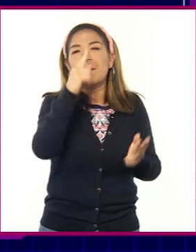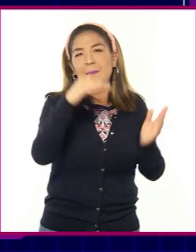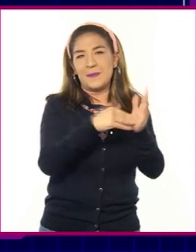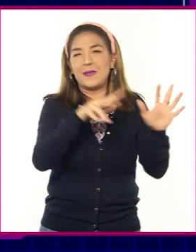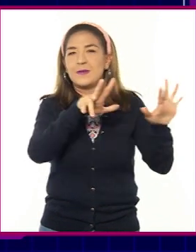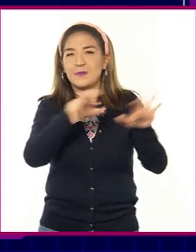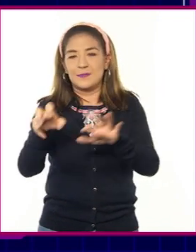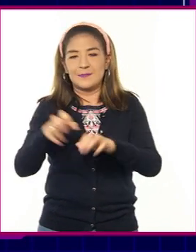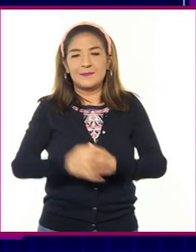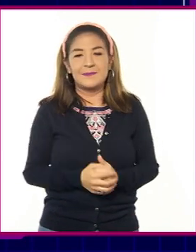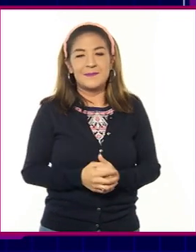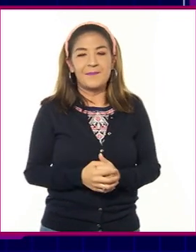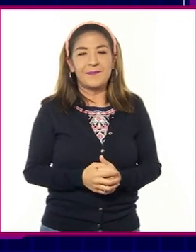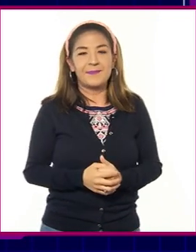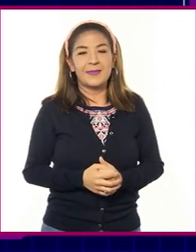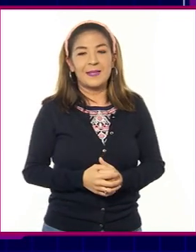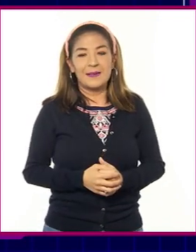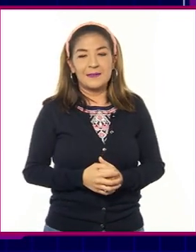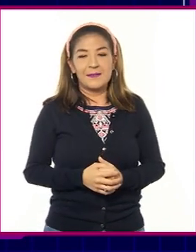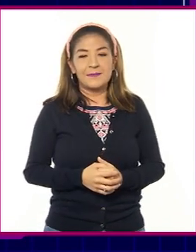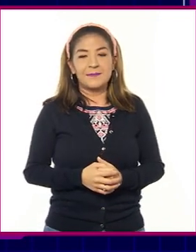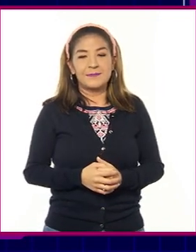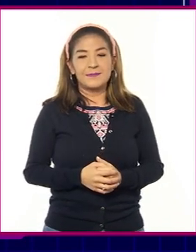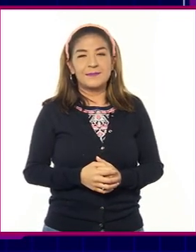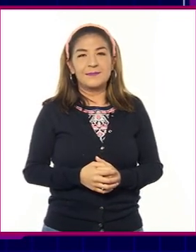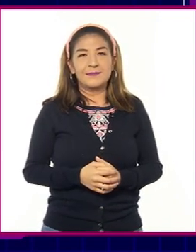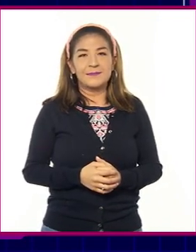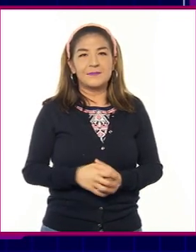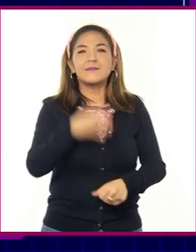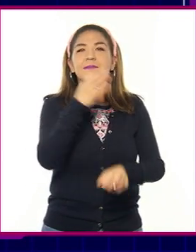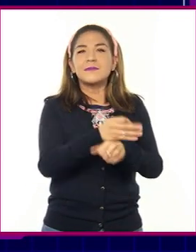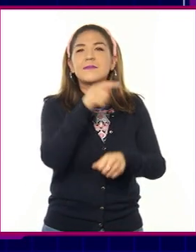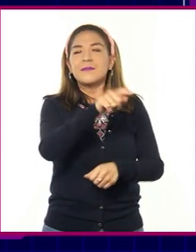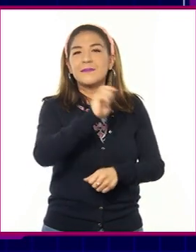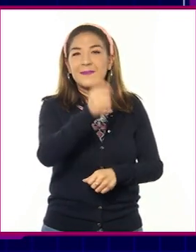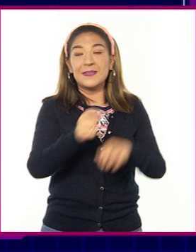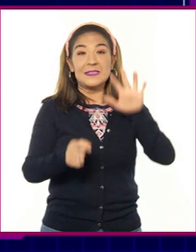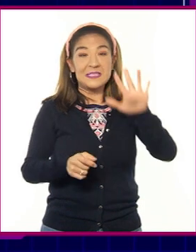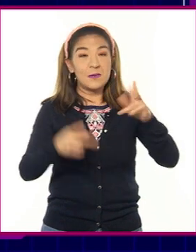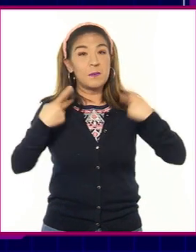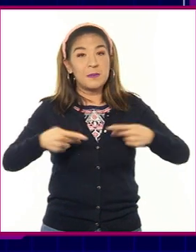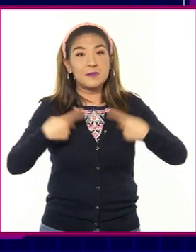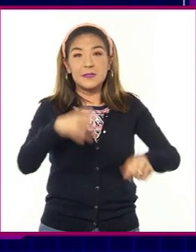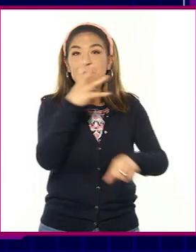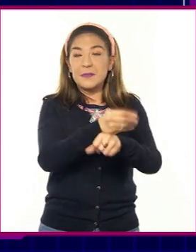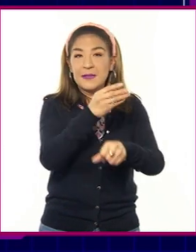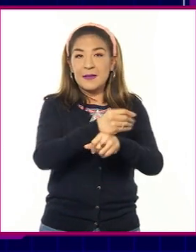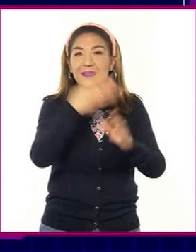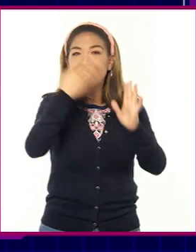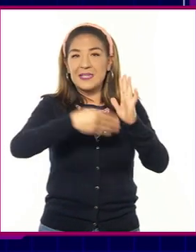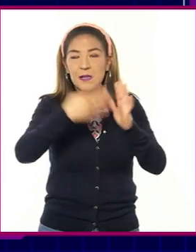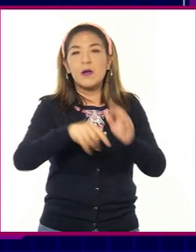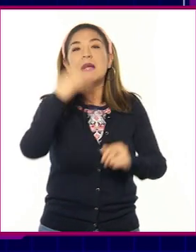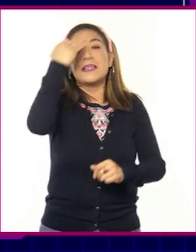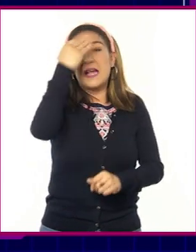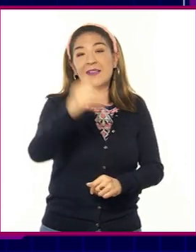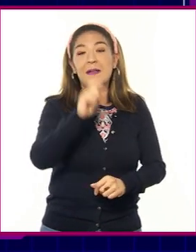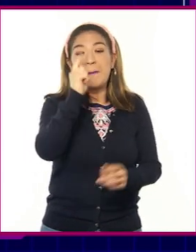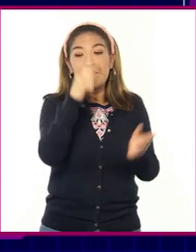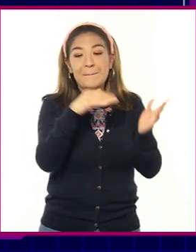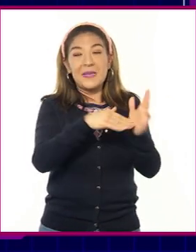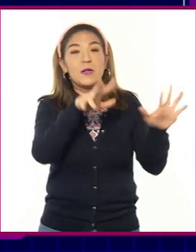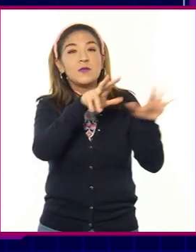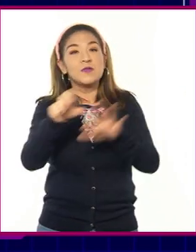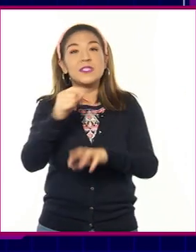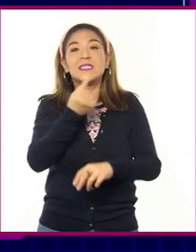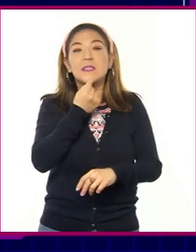1800. Con esto podemos afirmar que 5 mecánicos tardarían 1800 segundos en hacer el